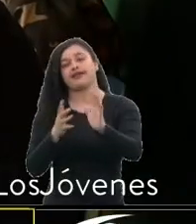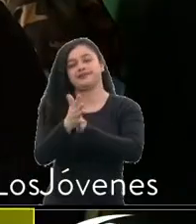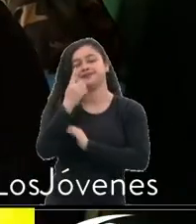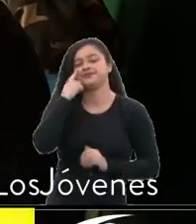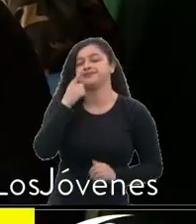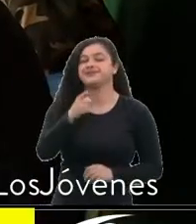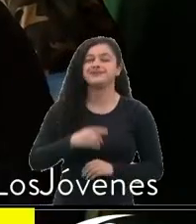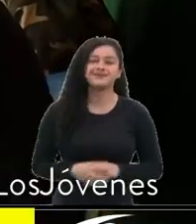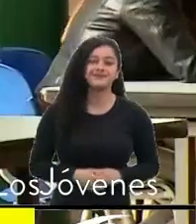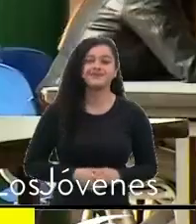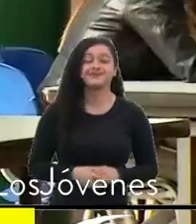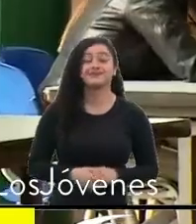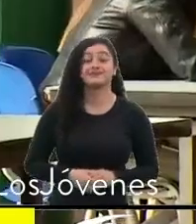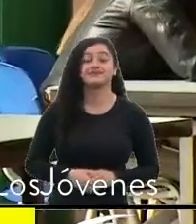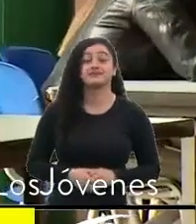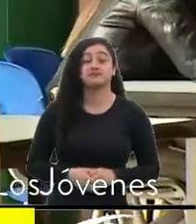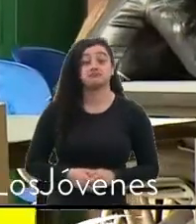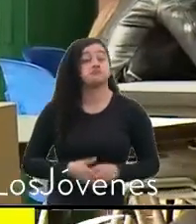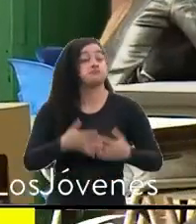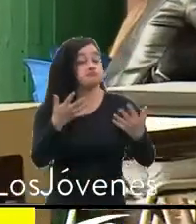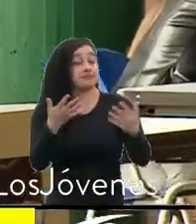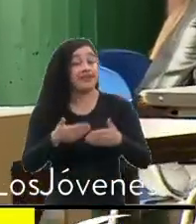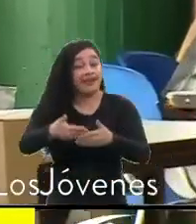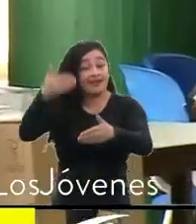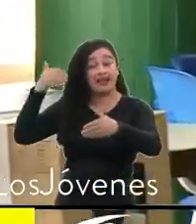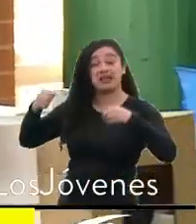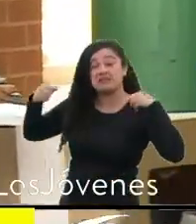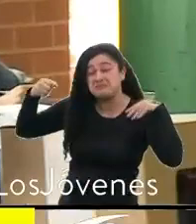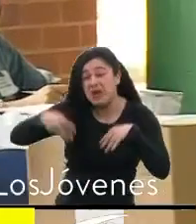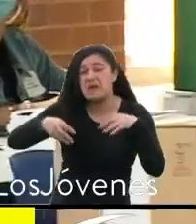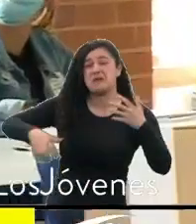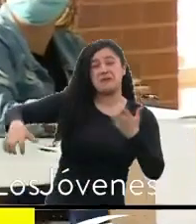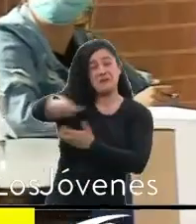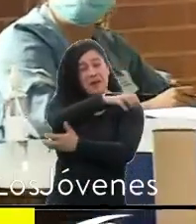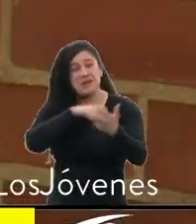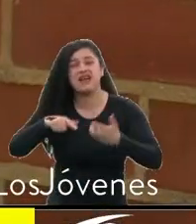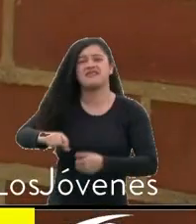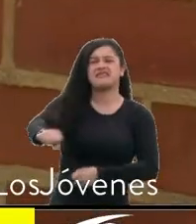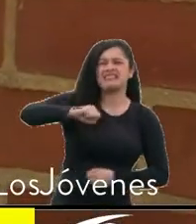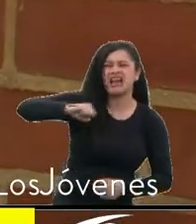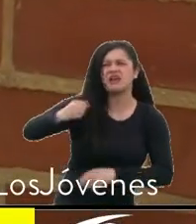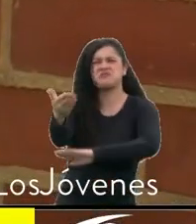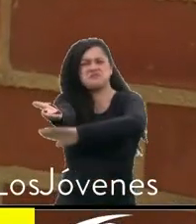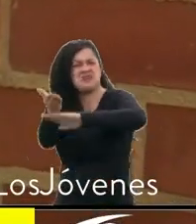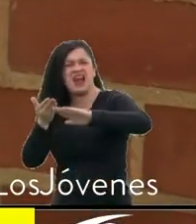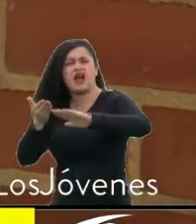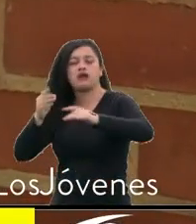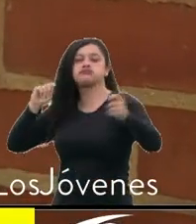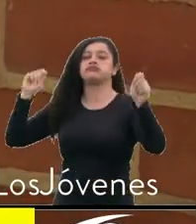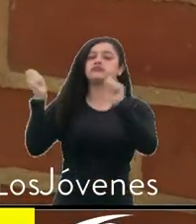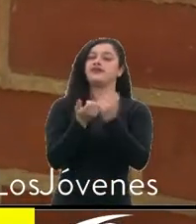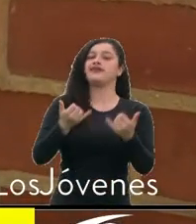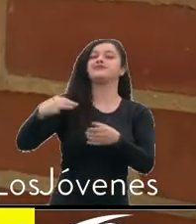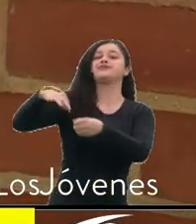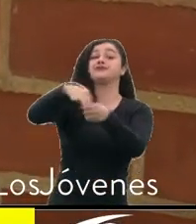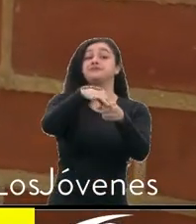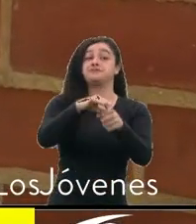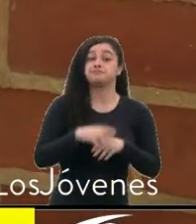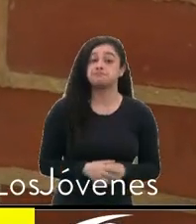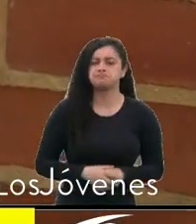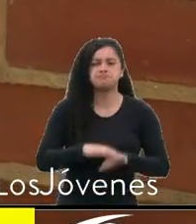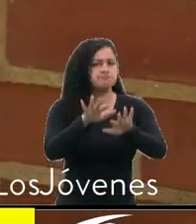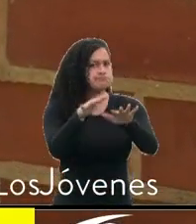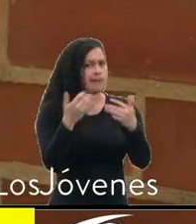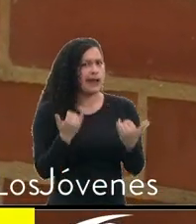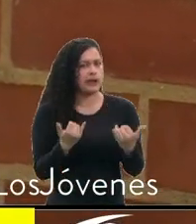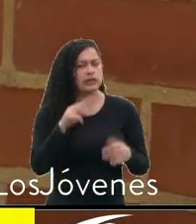Decidieron cambiar las calles por las urnas como forma de participación. Pues ahora vemos que pues esas peleas no se dieron